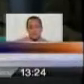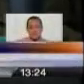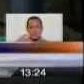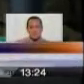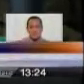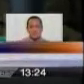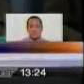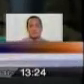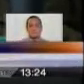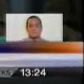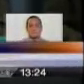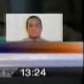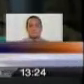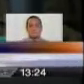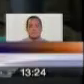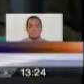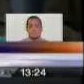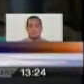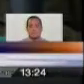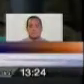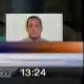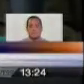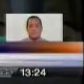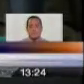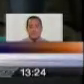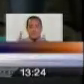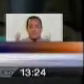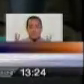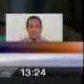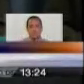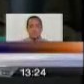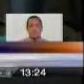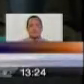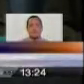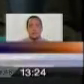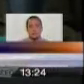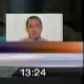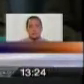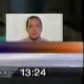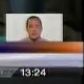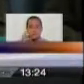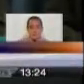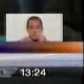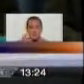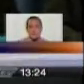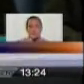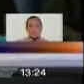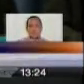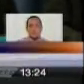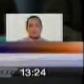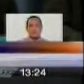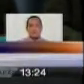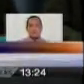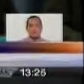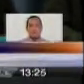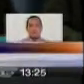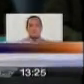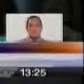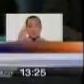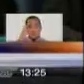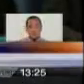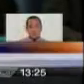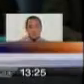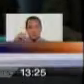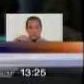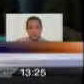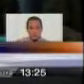necesaria esa cita para recabar información y tener un conocimiento